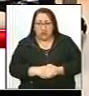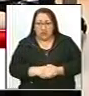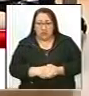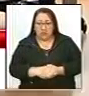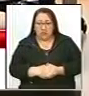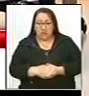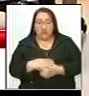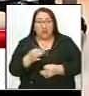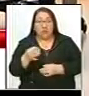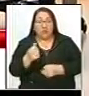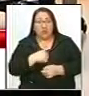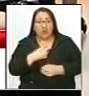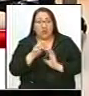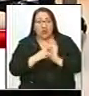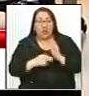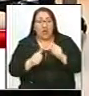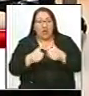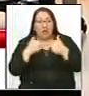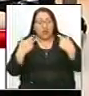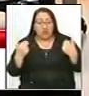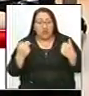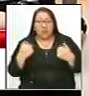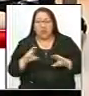propia región Amazonas, en la que la población